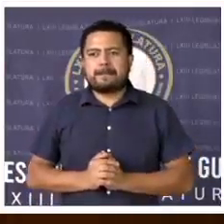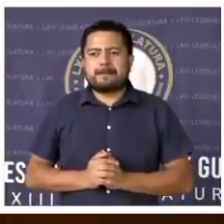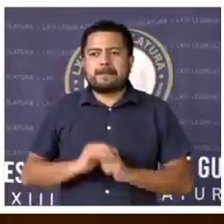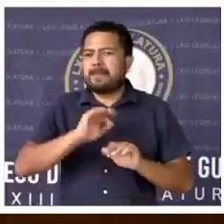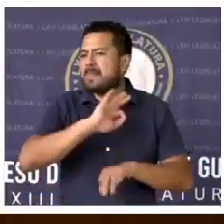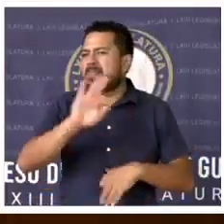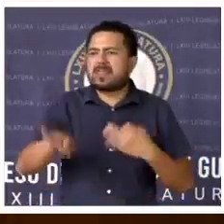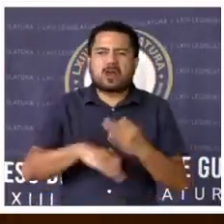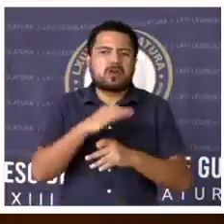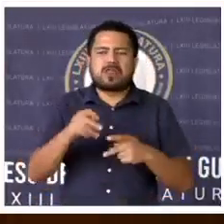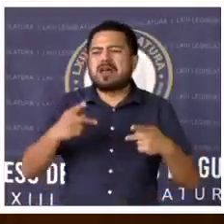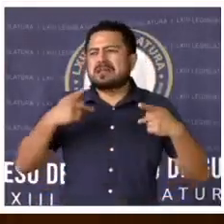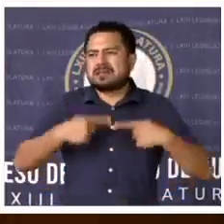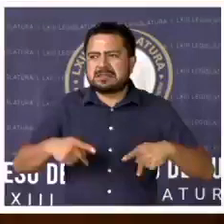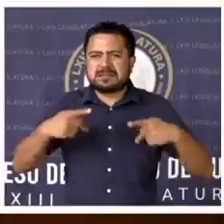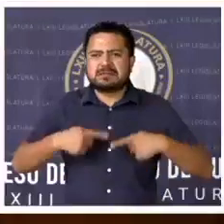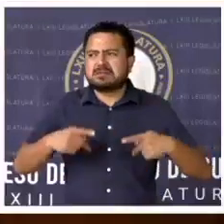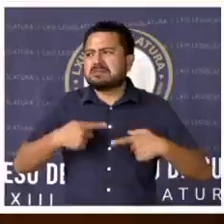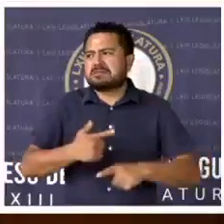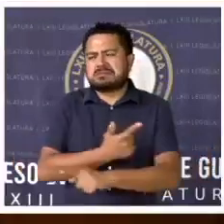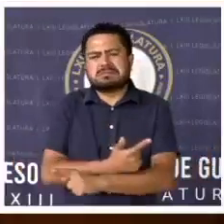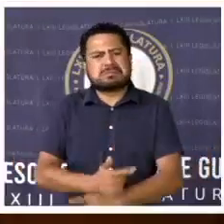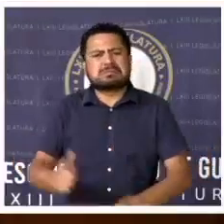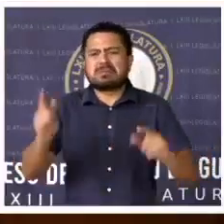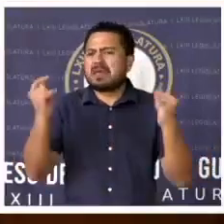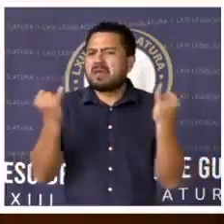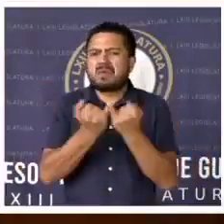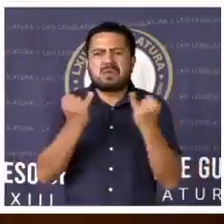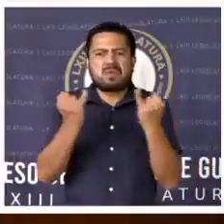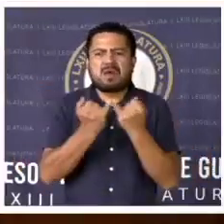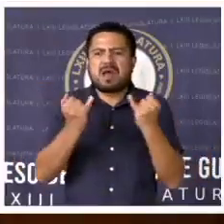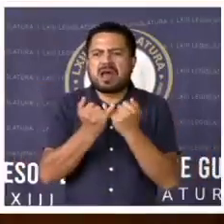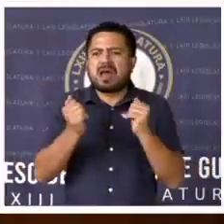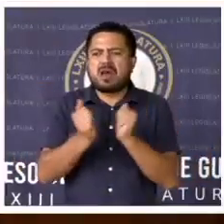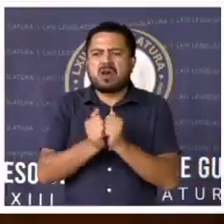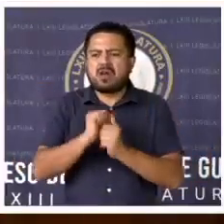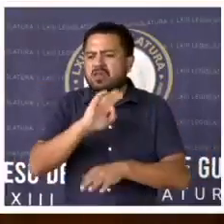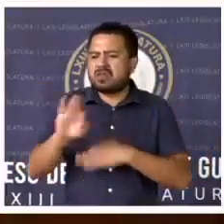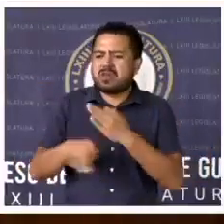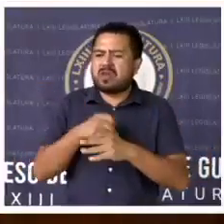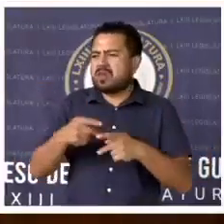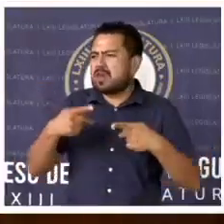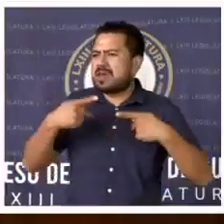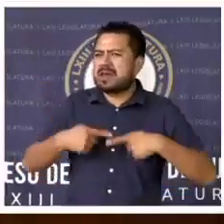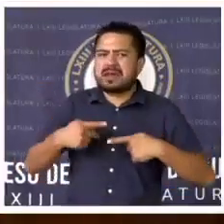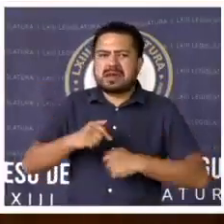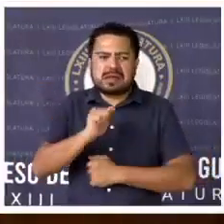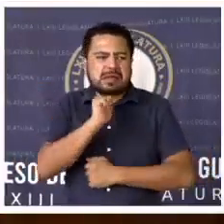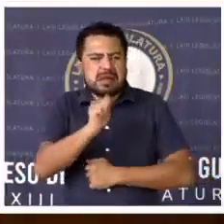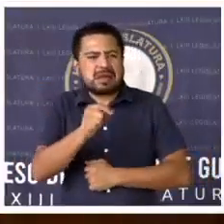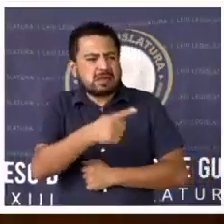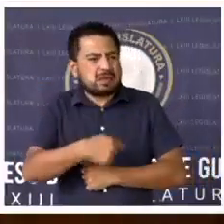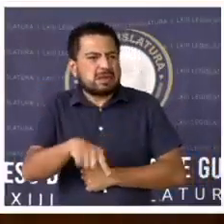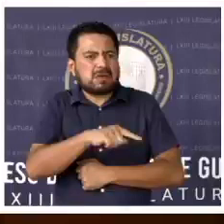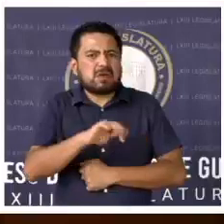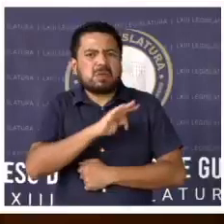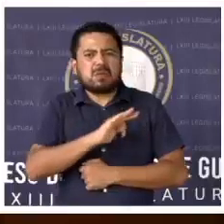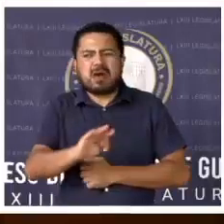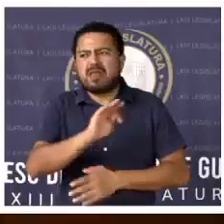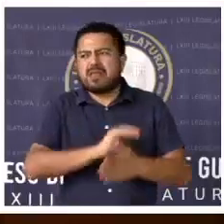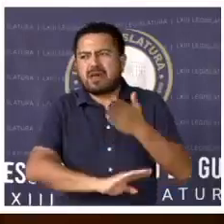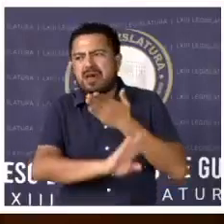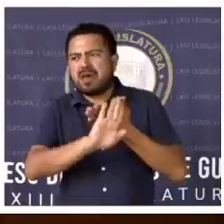todo ser humano es libre e igual ante los demás y nadie puede atentar